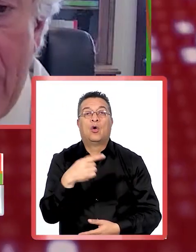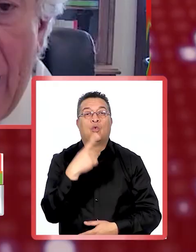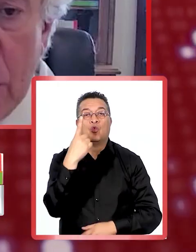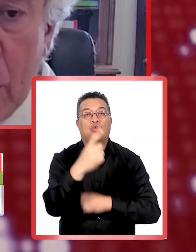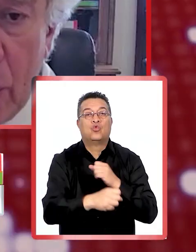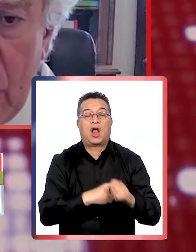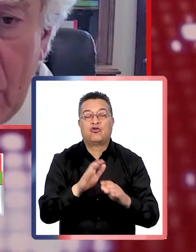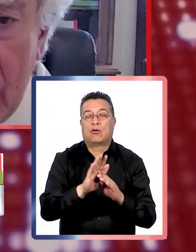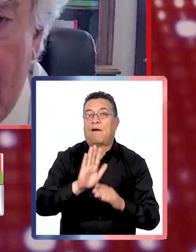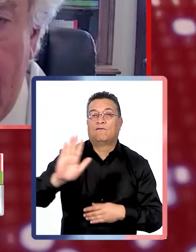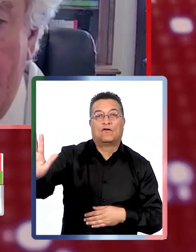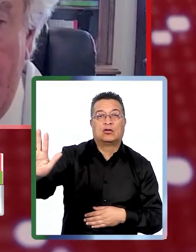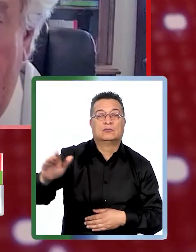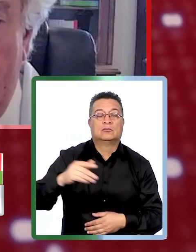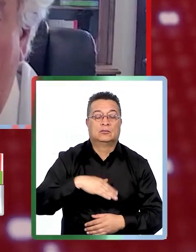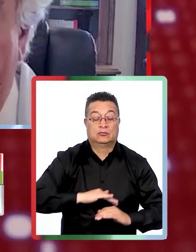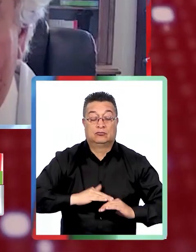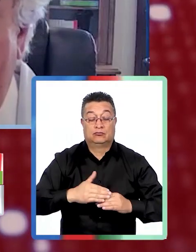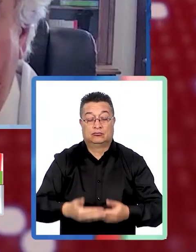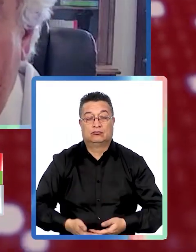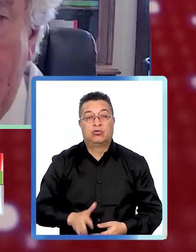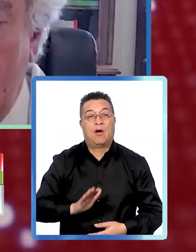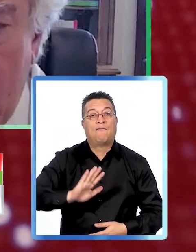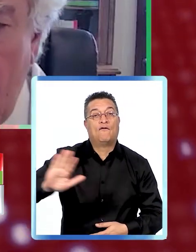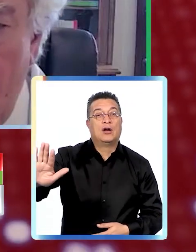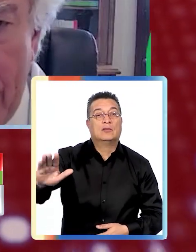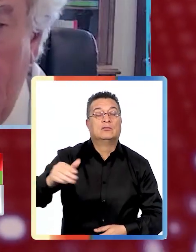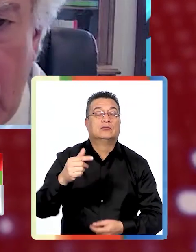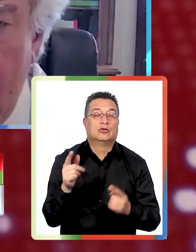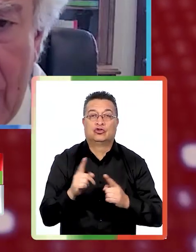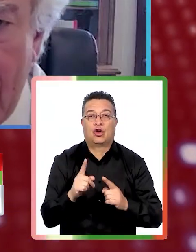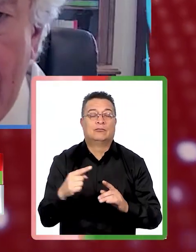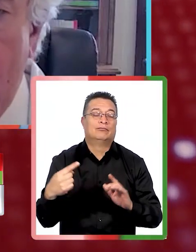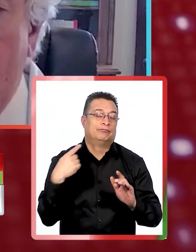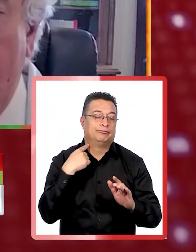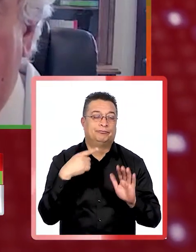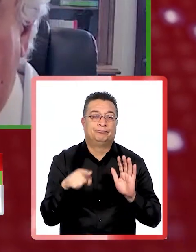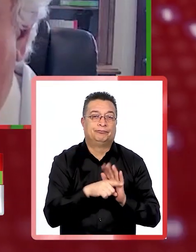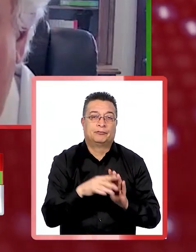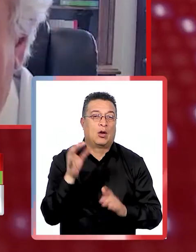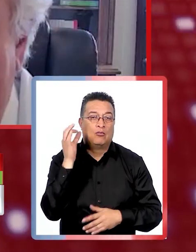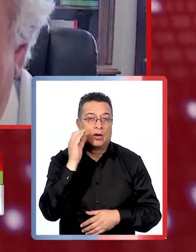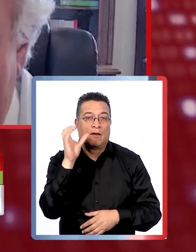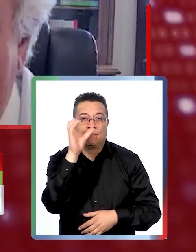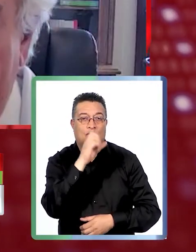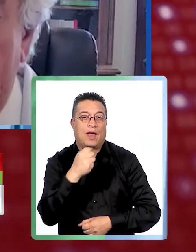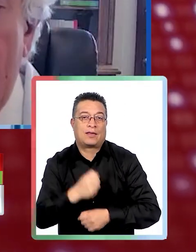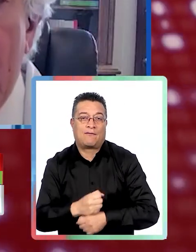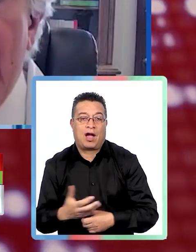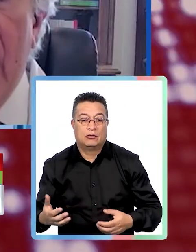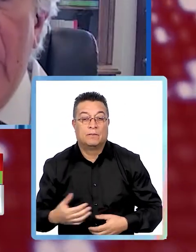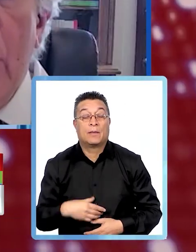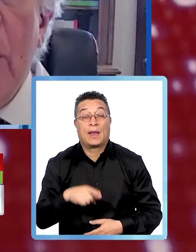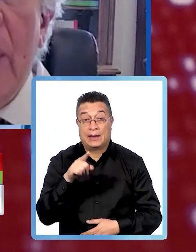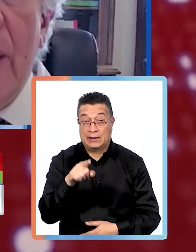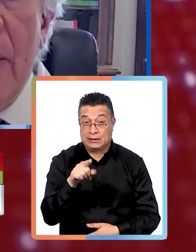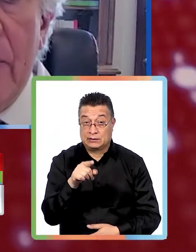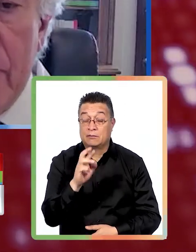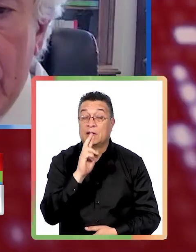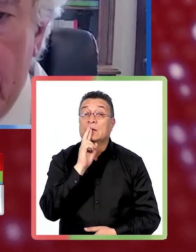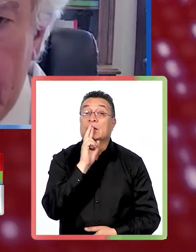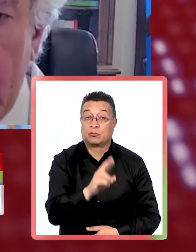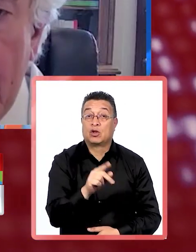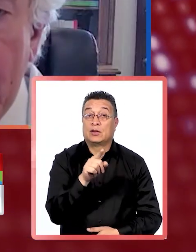ejemplo, un año de postnatal, porque eso va a perjudicar a las mujeres en la búsqueda laboral. Y esa es una de las